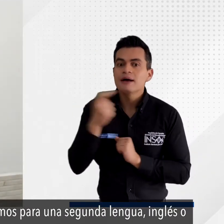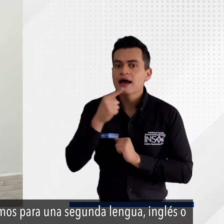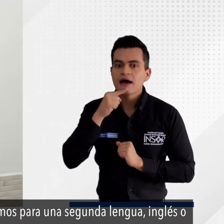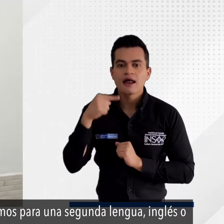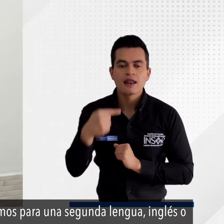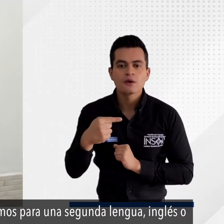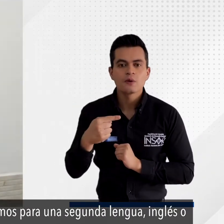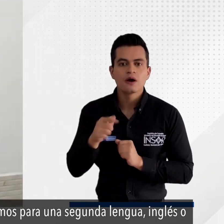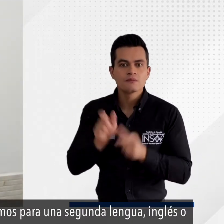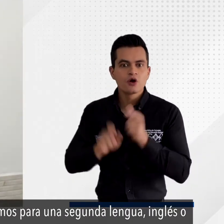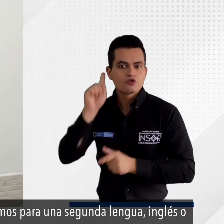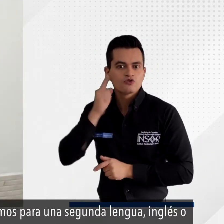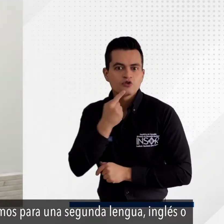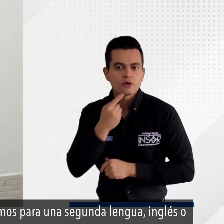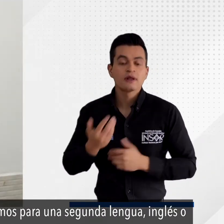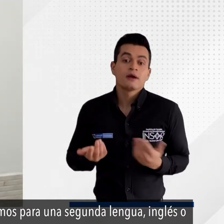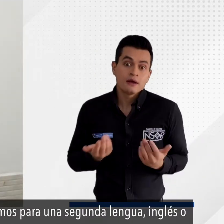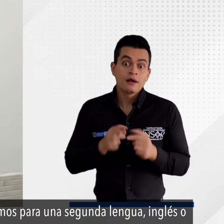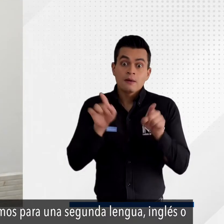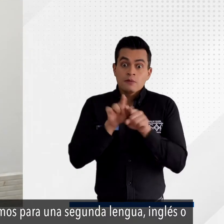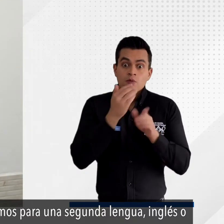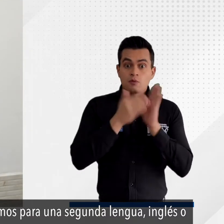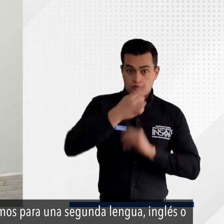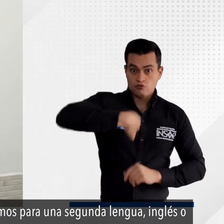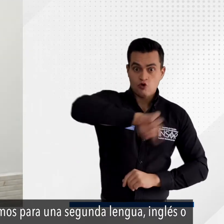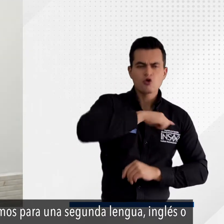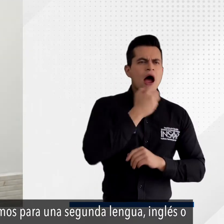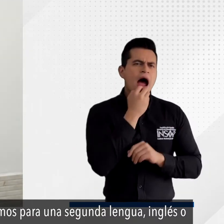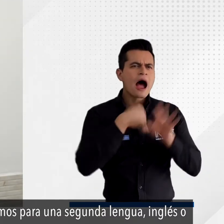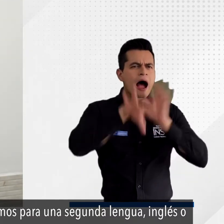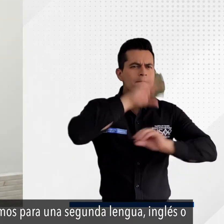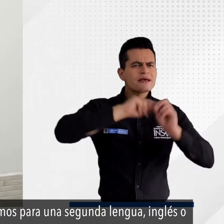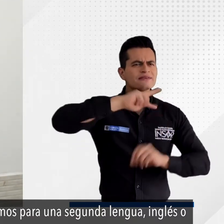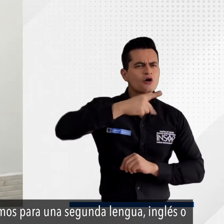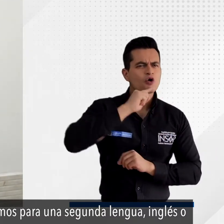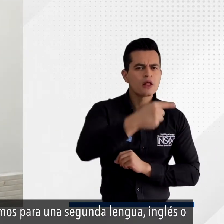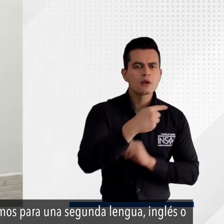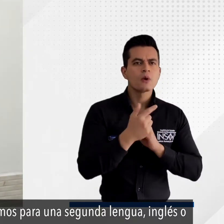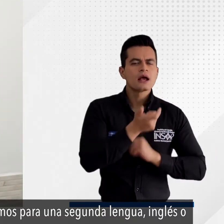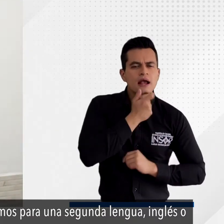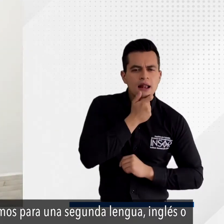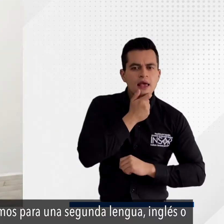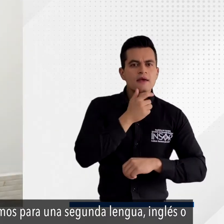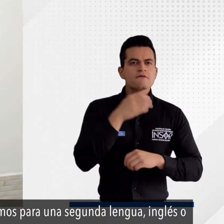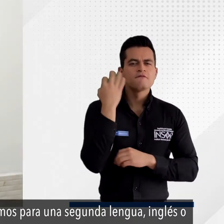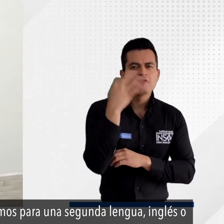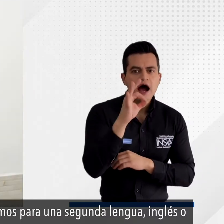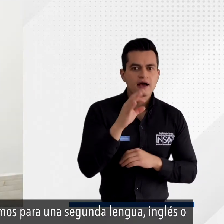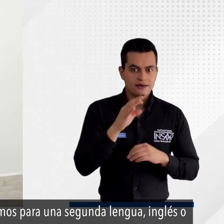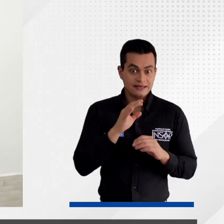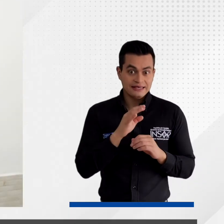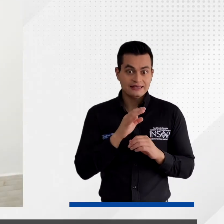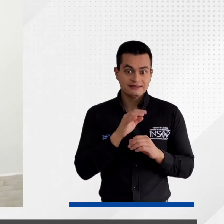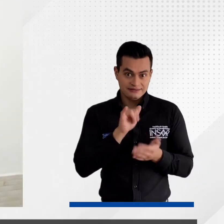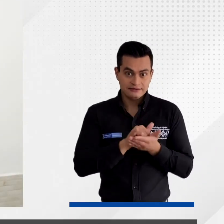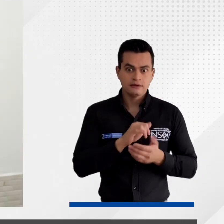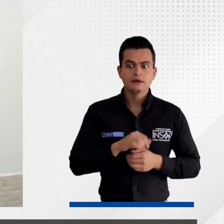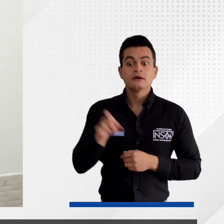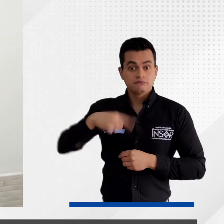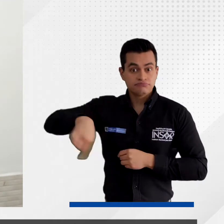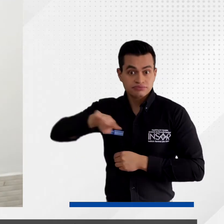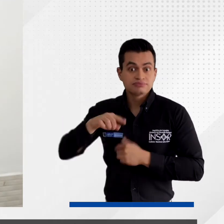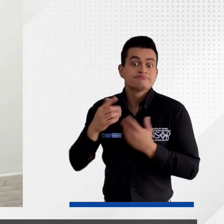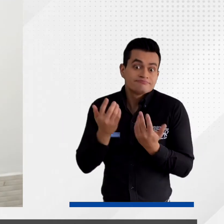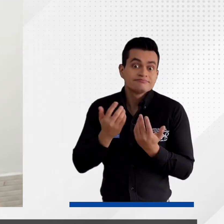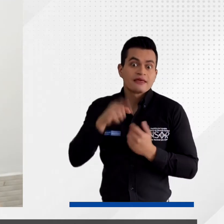tal manera de que así como nosotros nos formamos para una segunda lengua, inglés o francés o cualquier otra, ellos